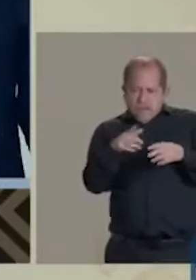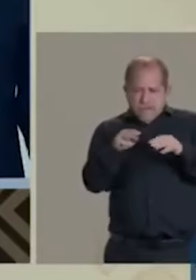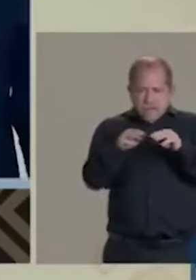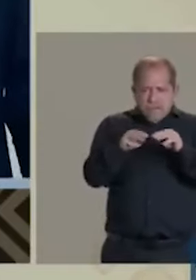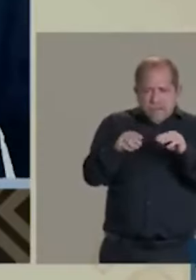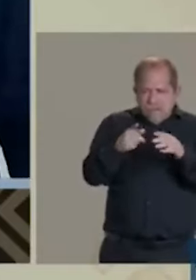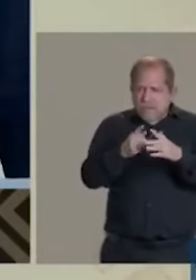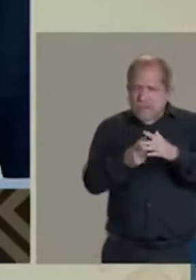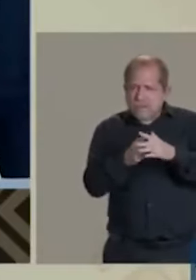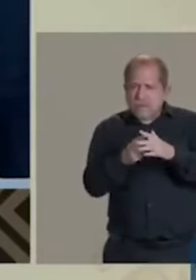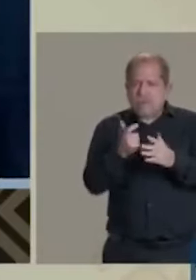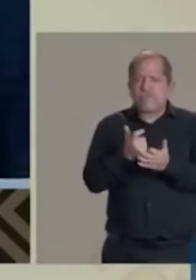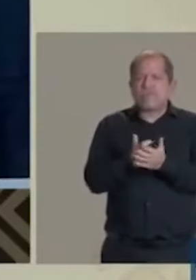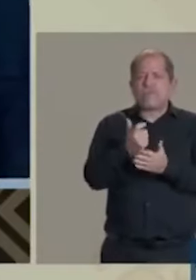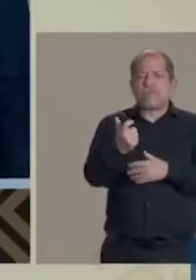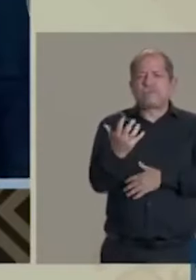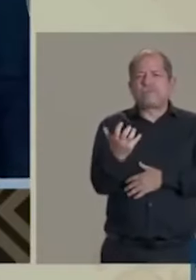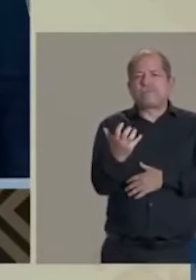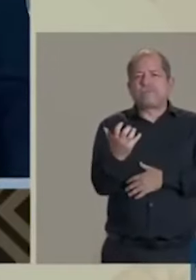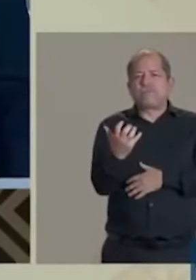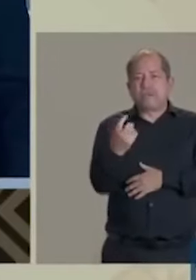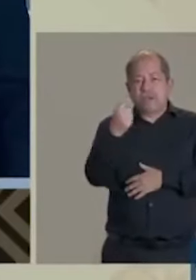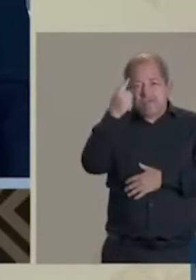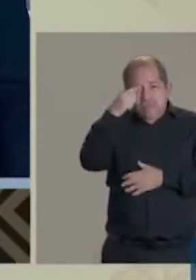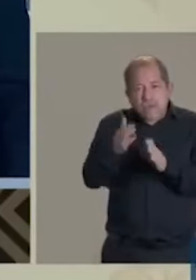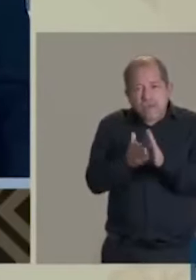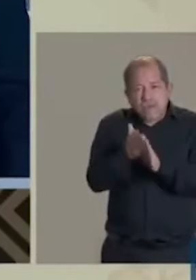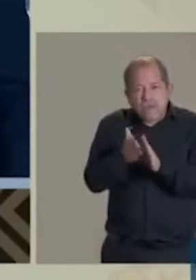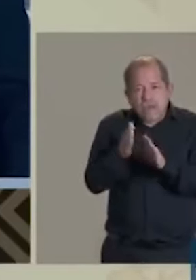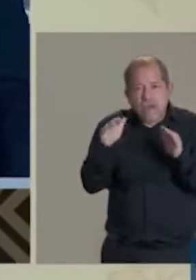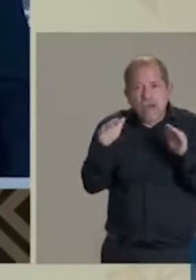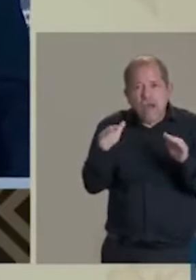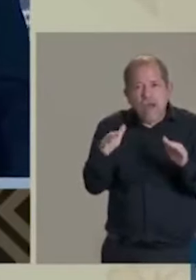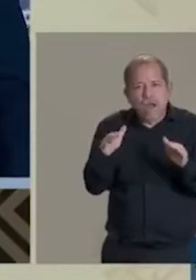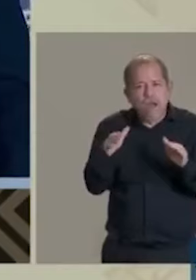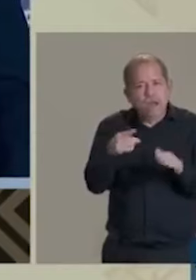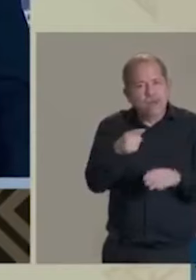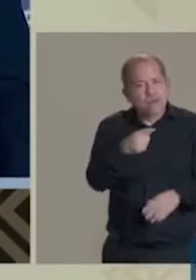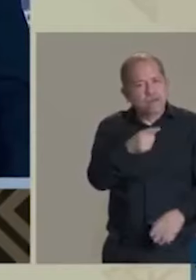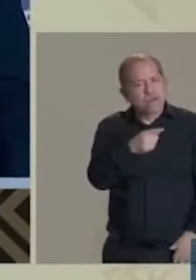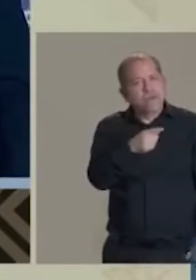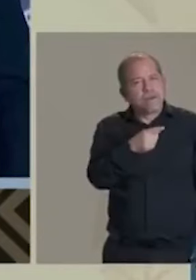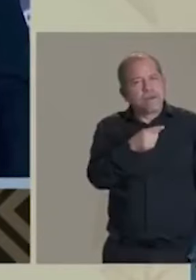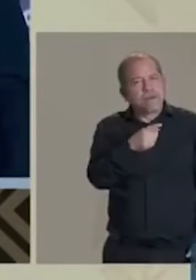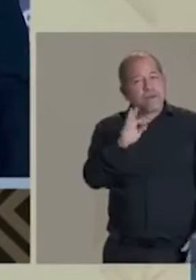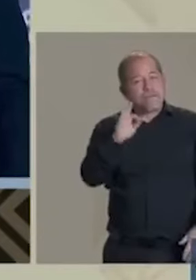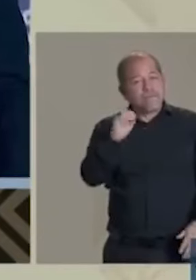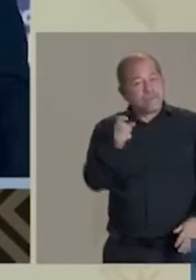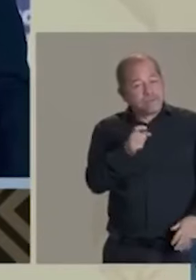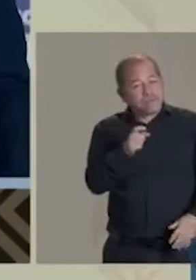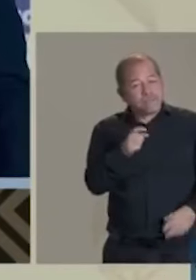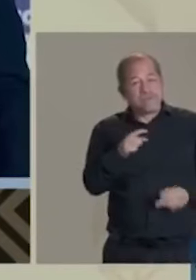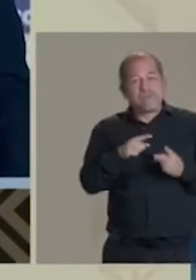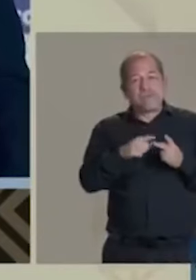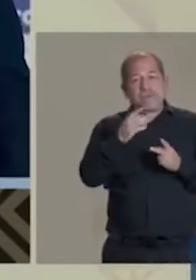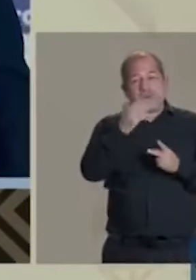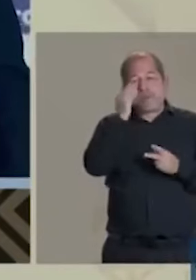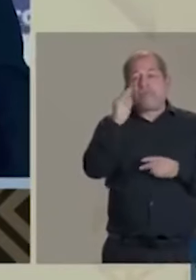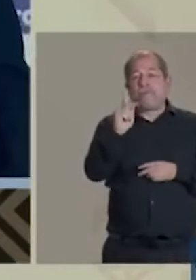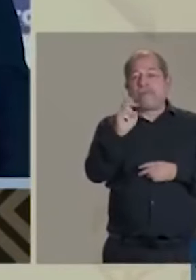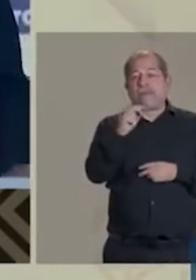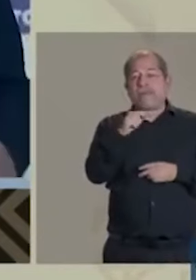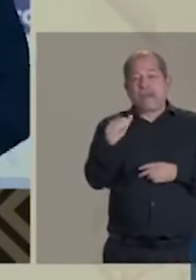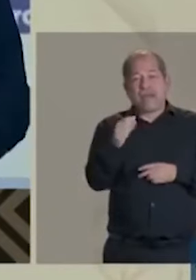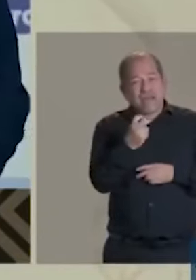cuadrado. Represión con Fox y con Peña Nieto en el Estado de México, mientras ella era titular de los pueblos